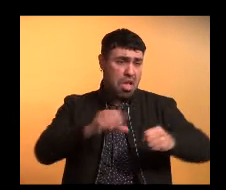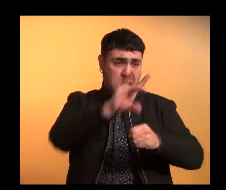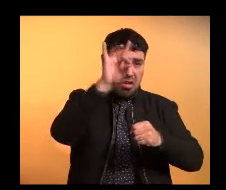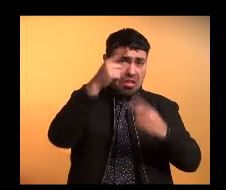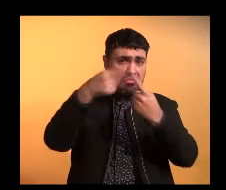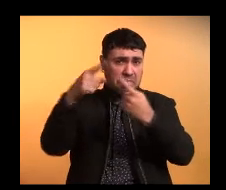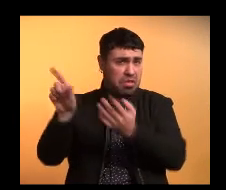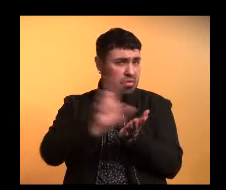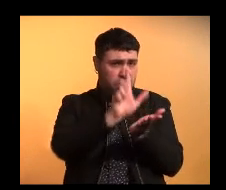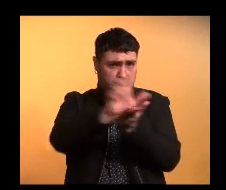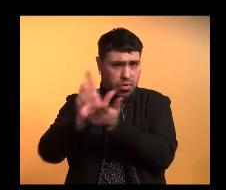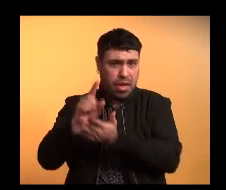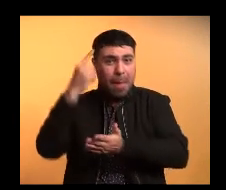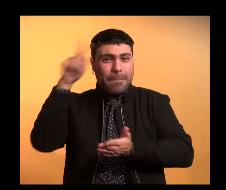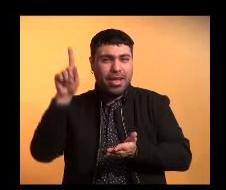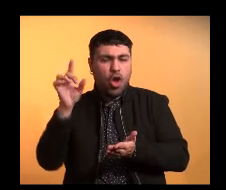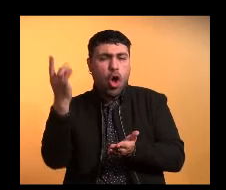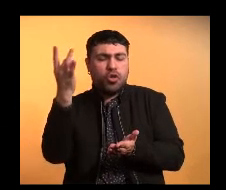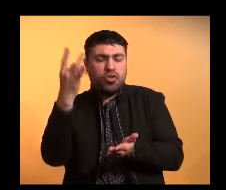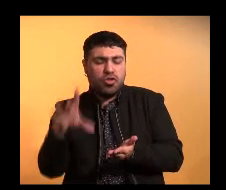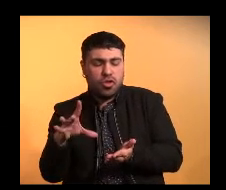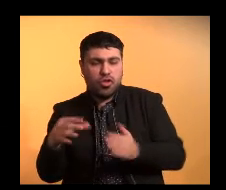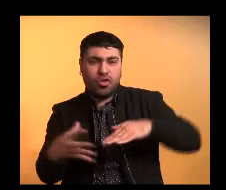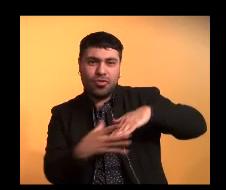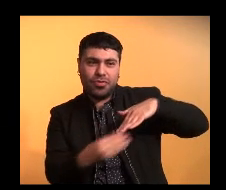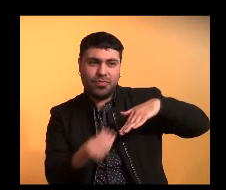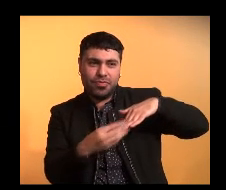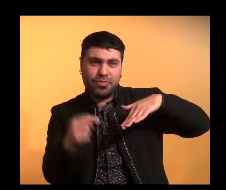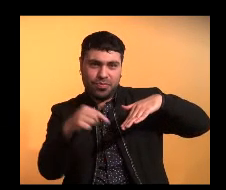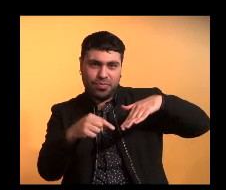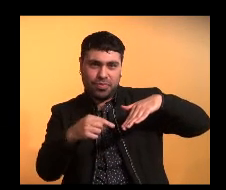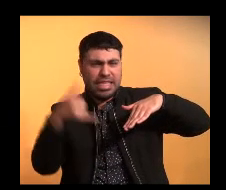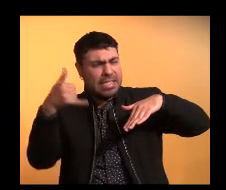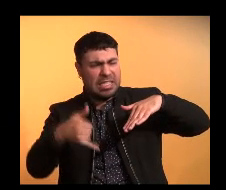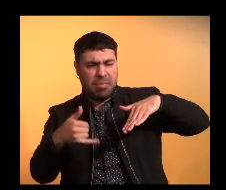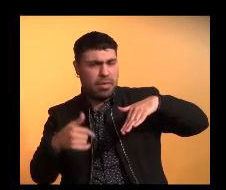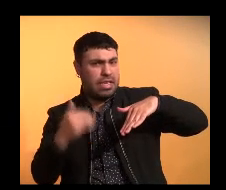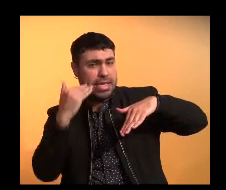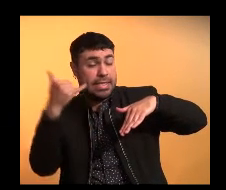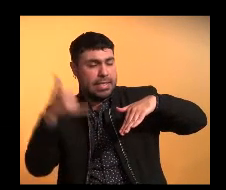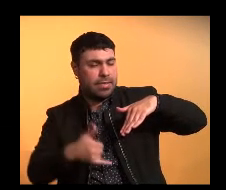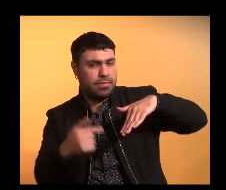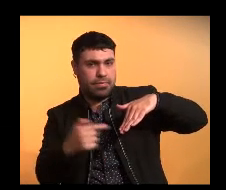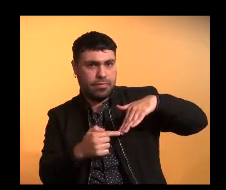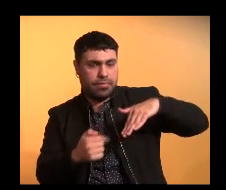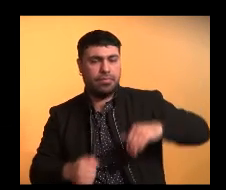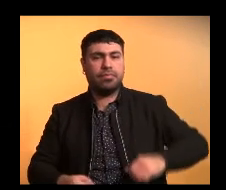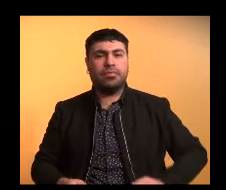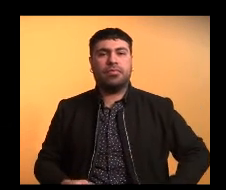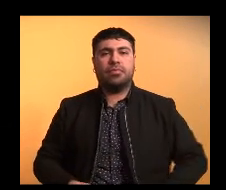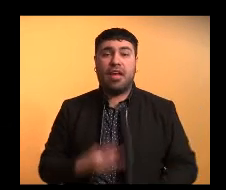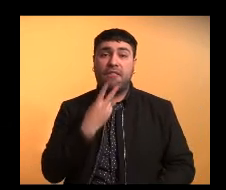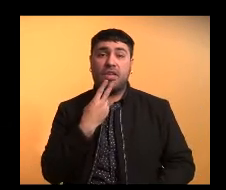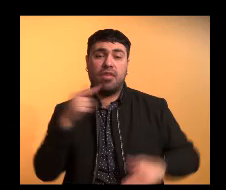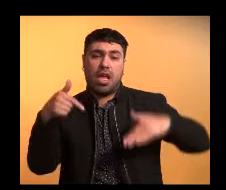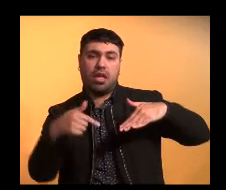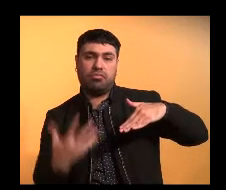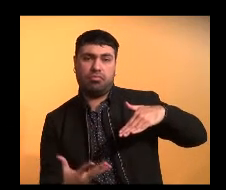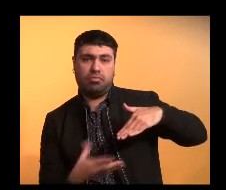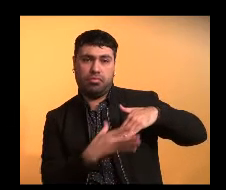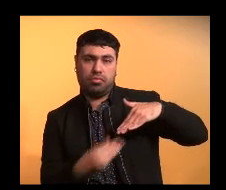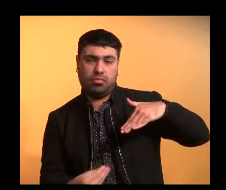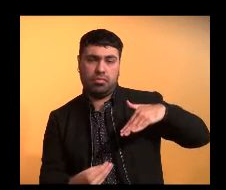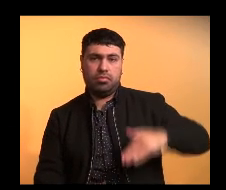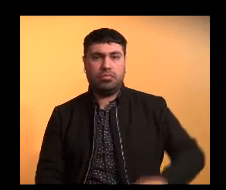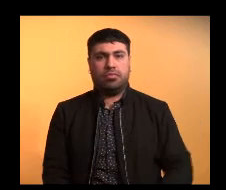Y es el alga más grande que podemos encontrar en Antártica. Es una alga café que puede llegar a medir hasta 10 metros de